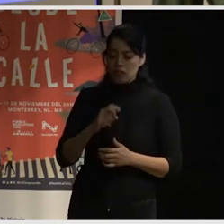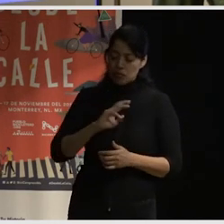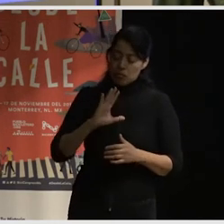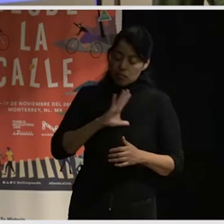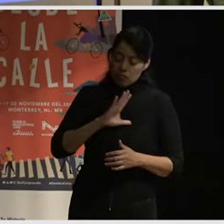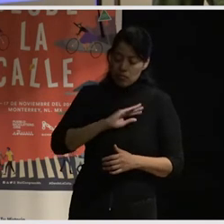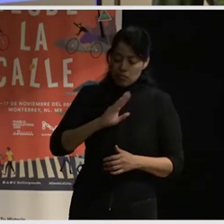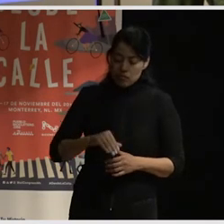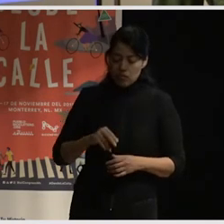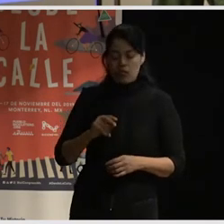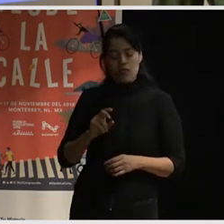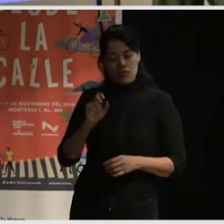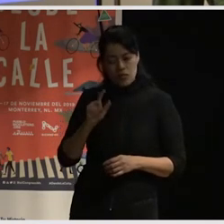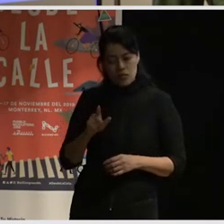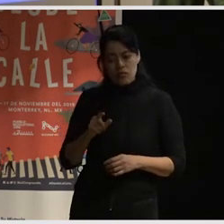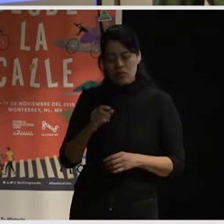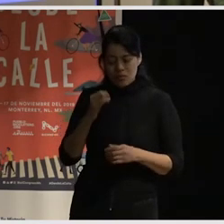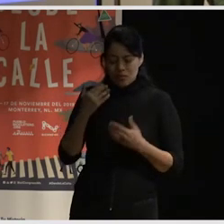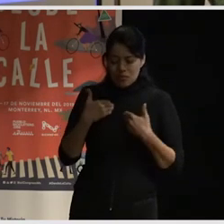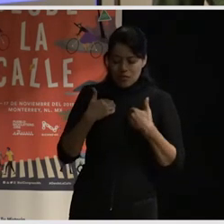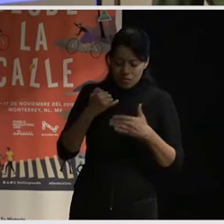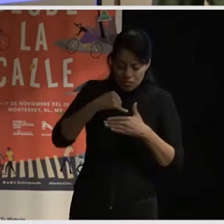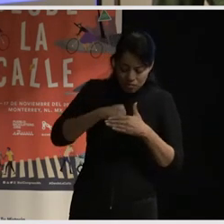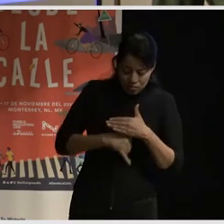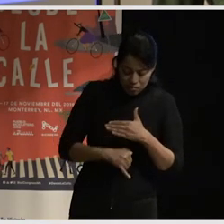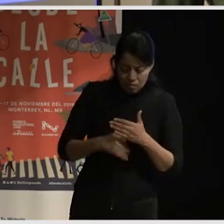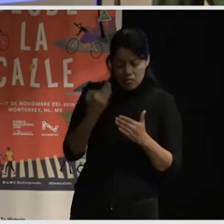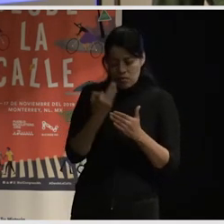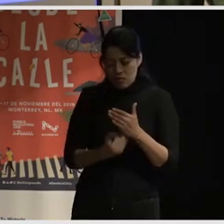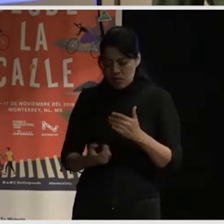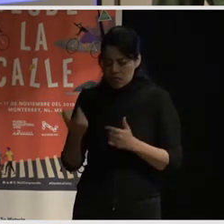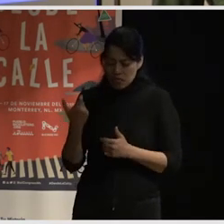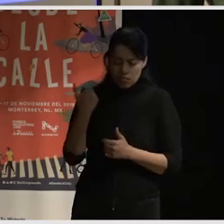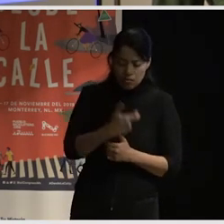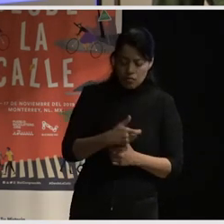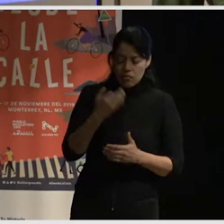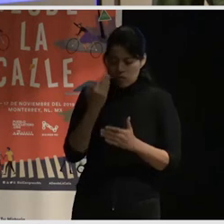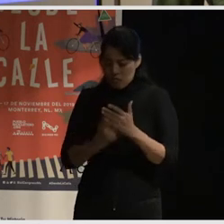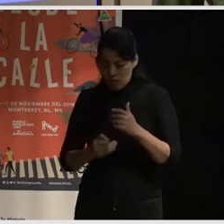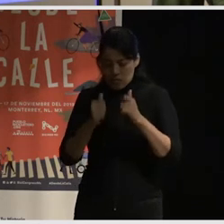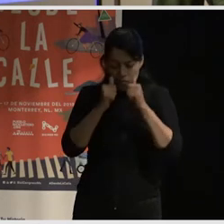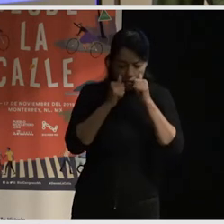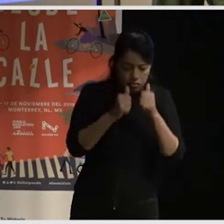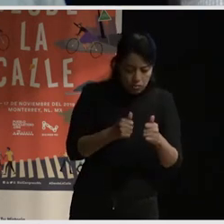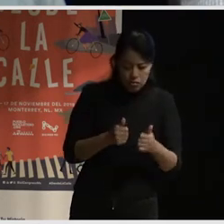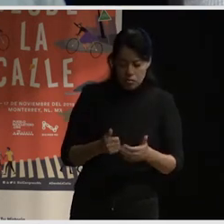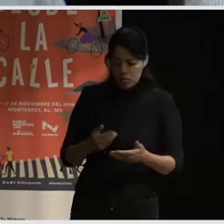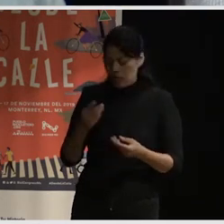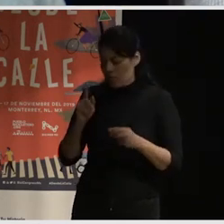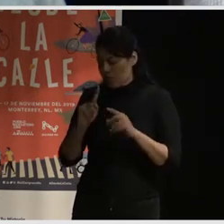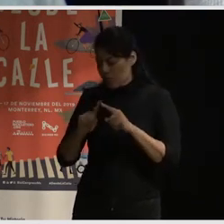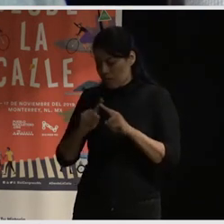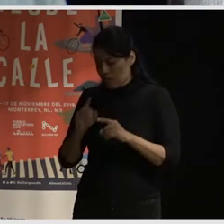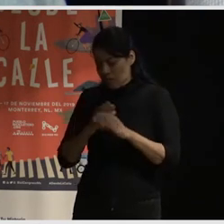también vamos a la raíz de eso y larga y cesc pues desde la falta de inversión la falta de atención mil cosas